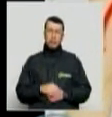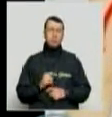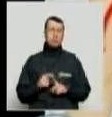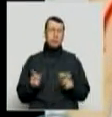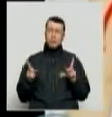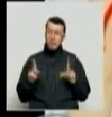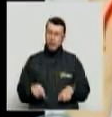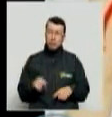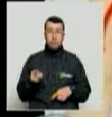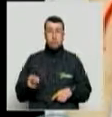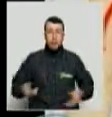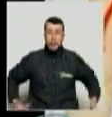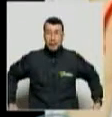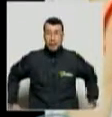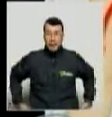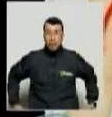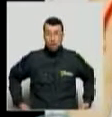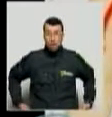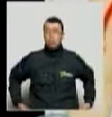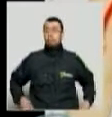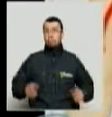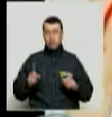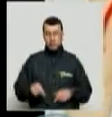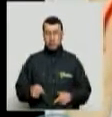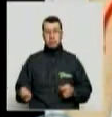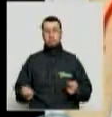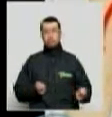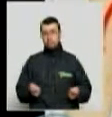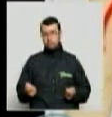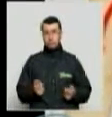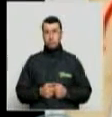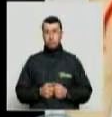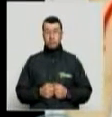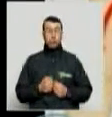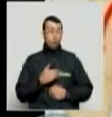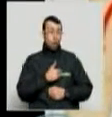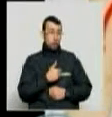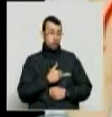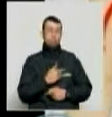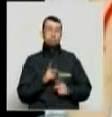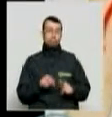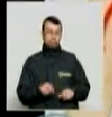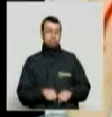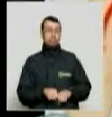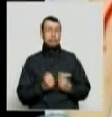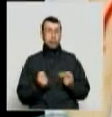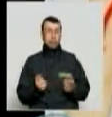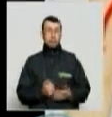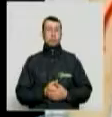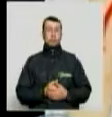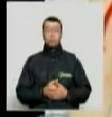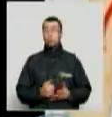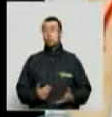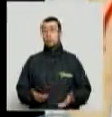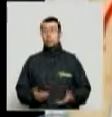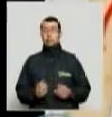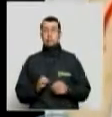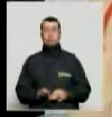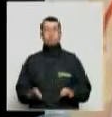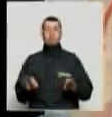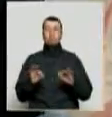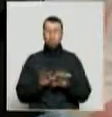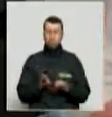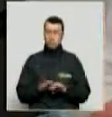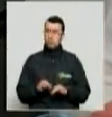los riñones y también afecta el corazón. Entonces es muy importante que